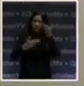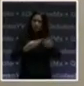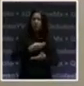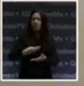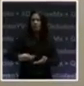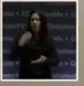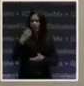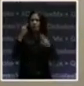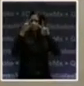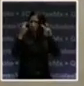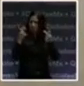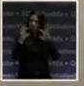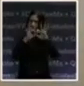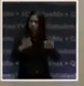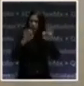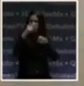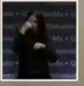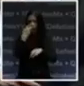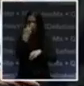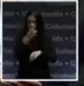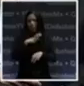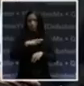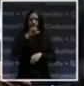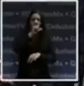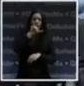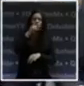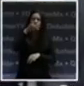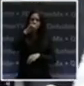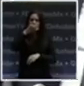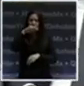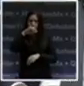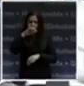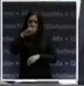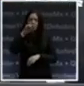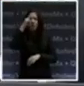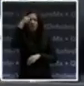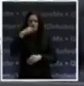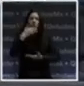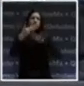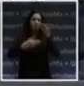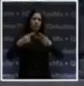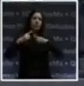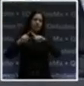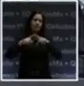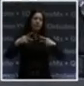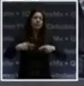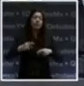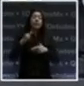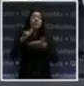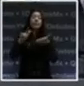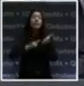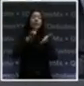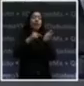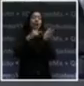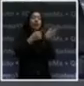eso existe el ayuntamiento, para eso existe ese aparato, para servir a los ciudadanos. Por ley, el presidente municipal